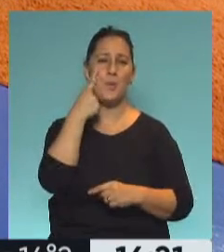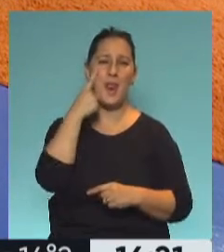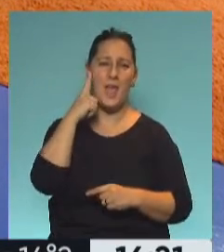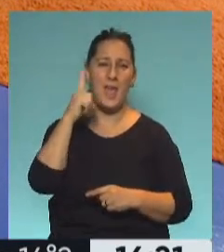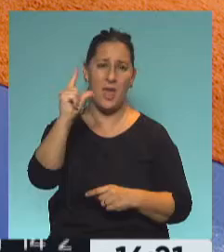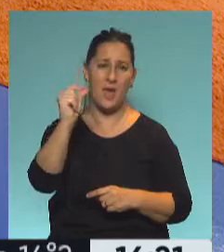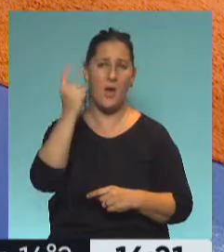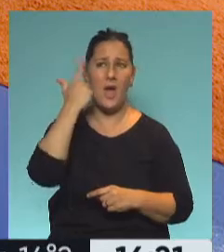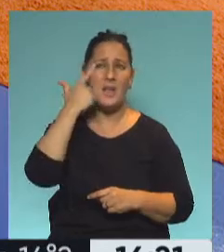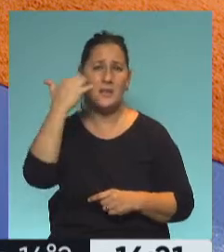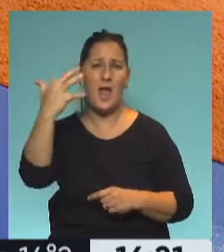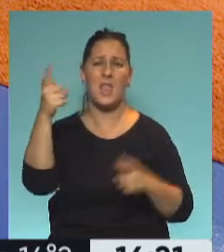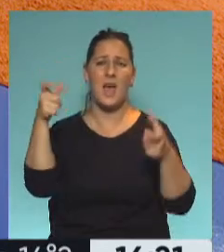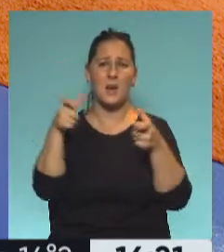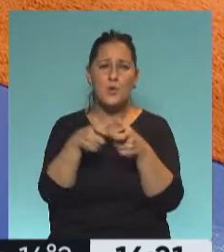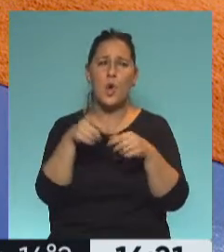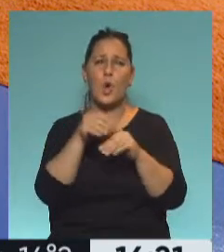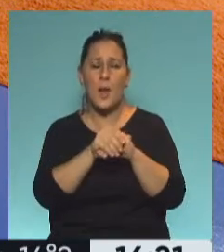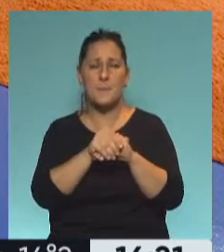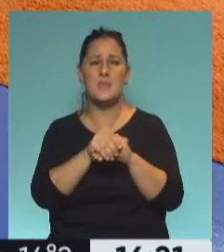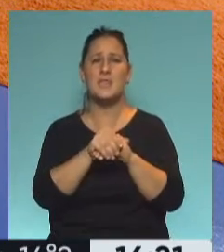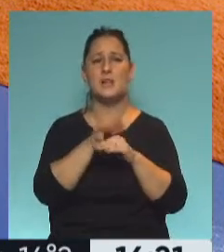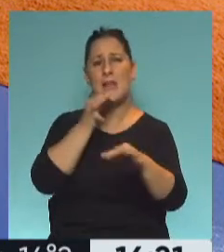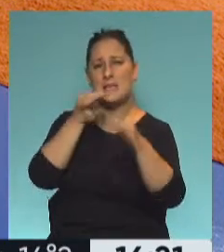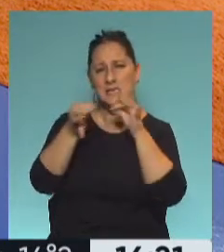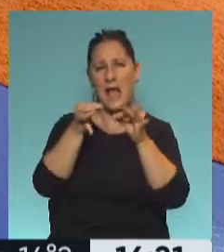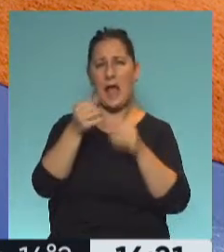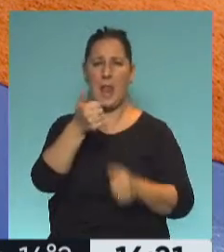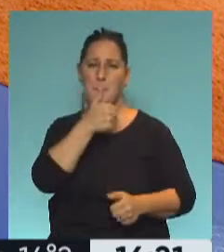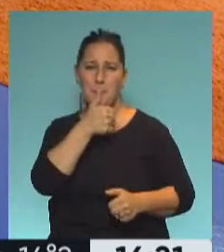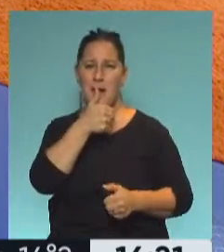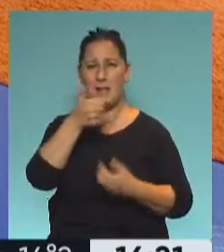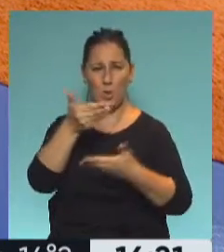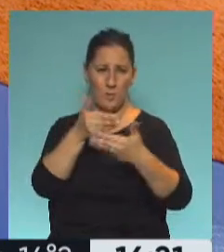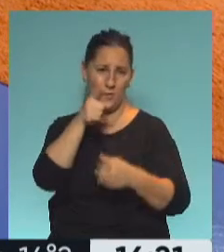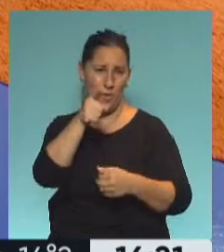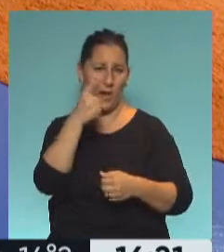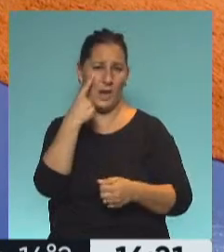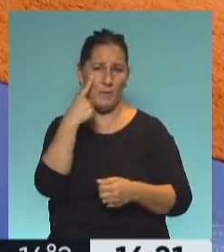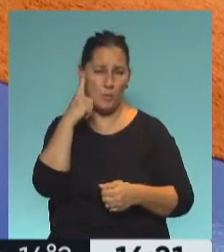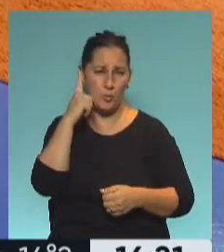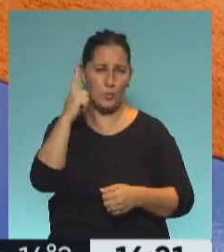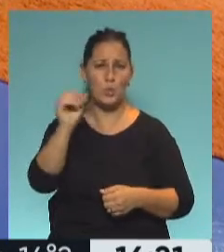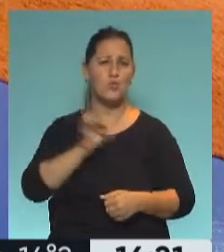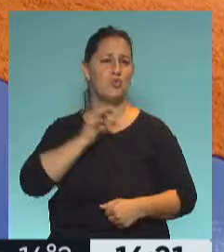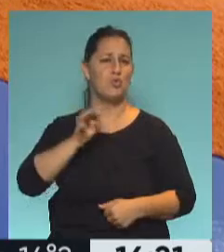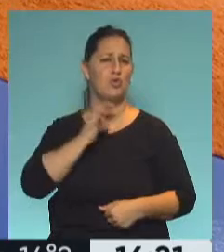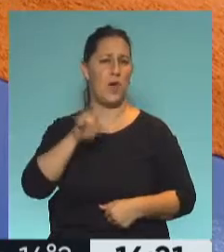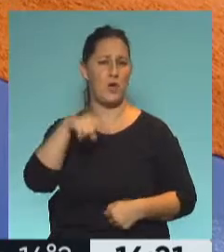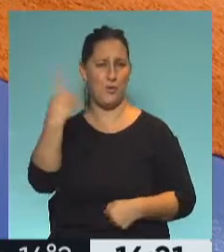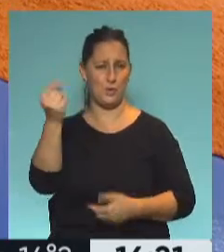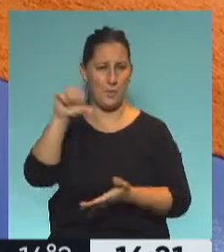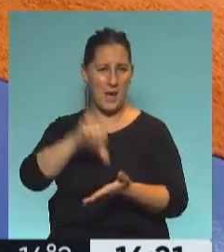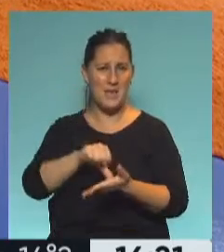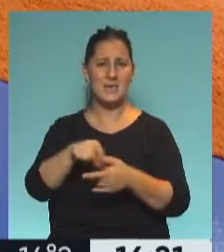alguien que debe extrañar las reuniones con amigos y las charlas y los mates compartidos, sos vos, que vivís hace muchos años afuera,